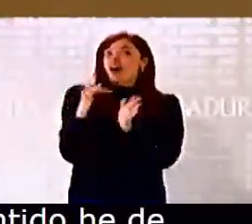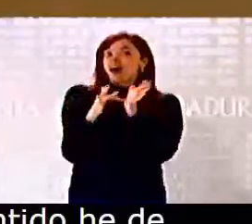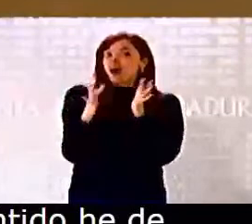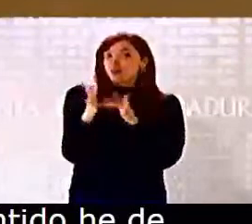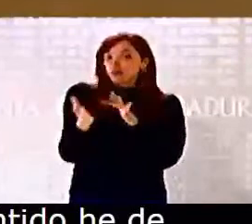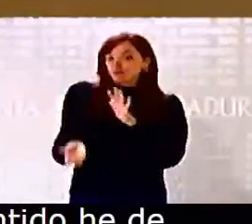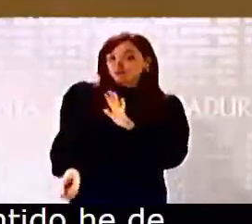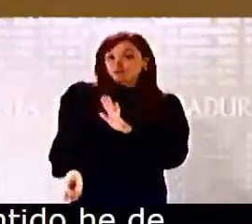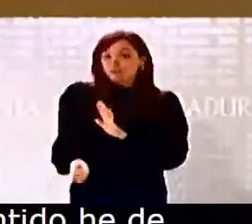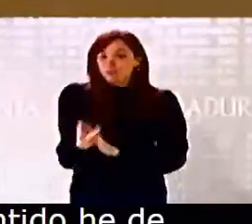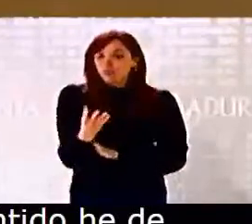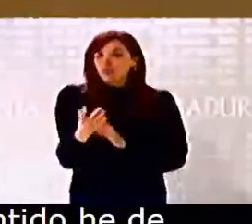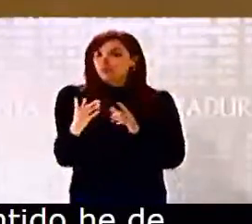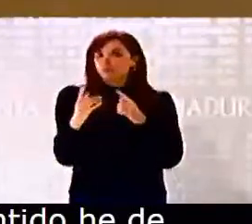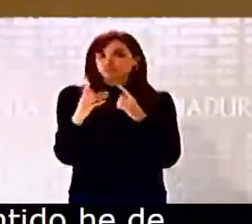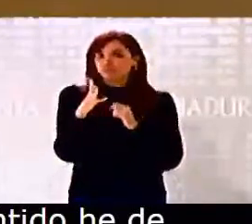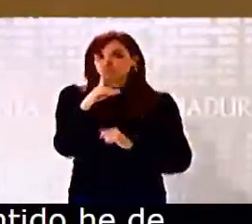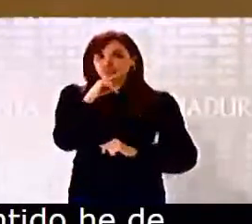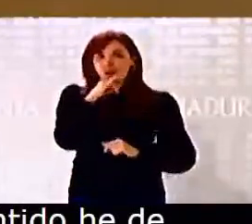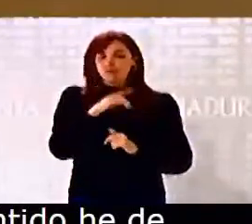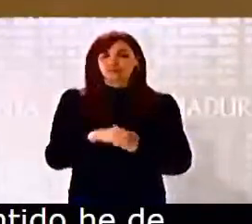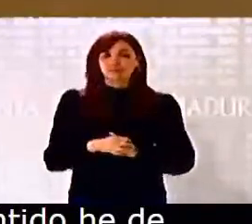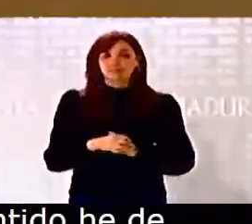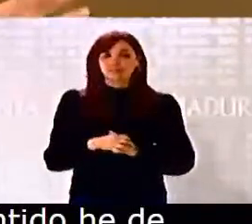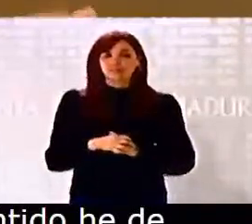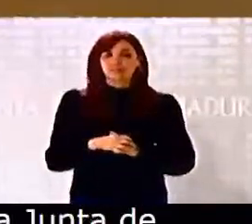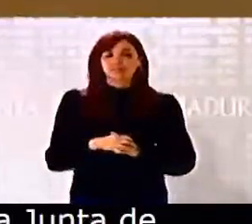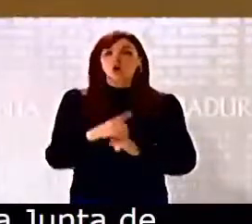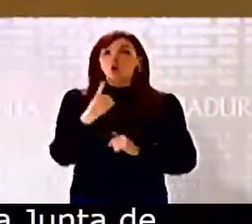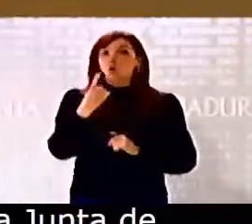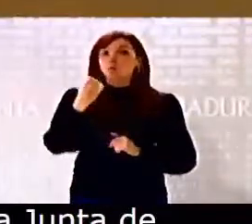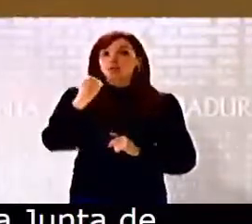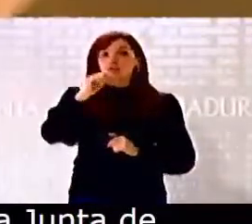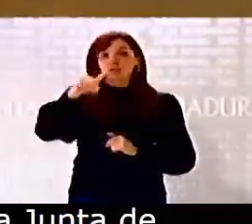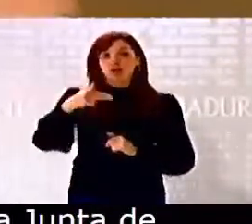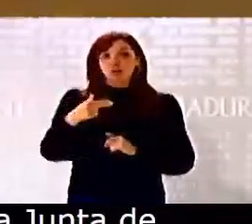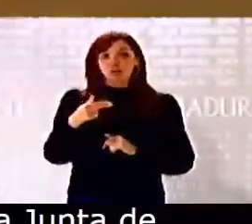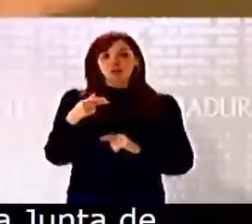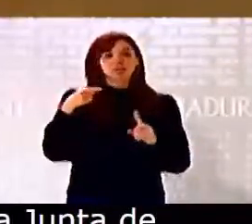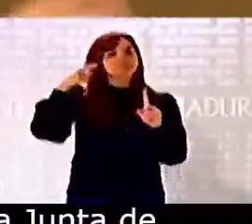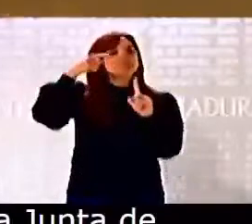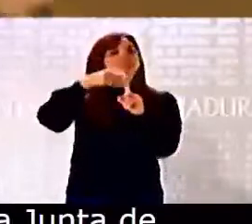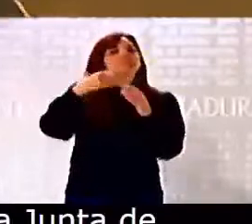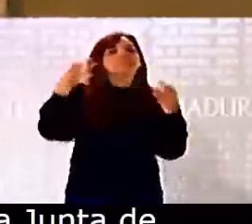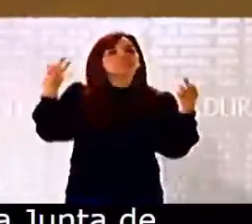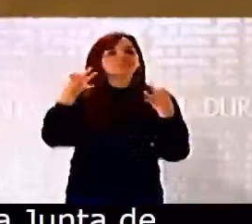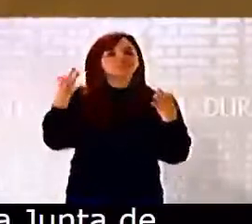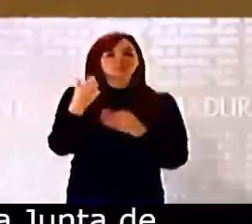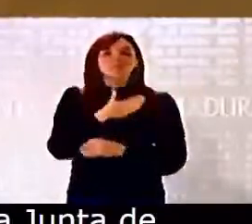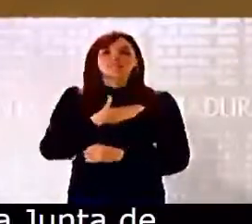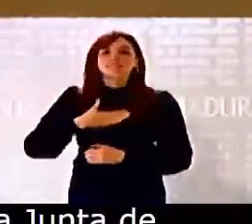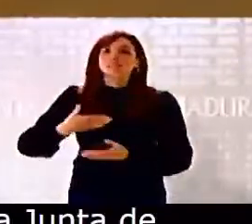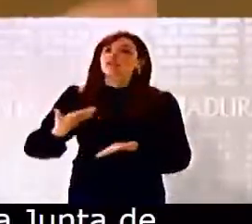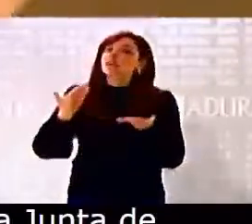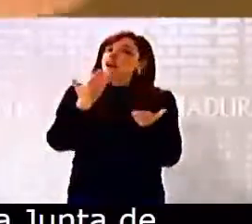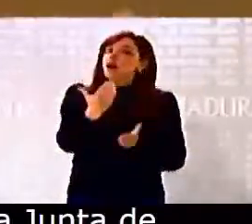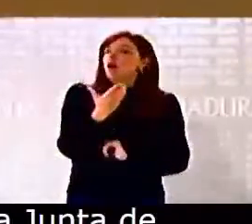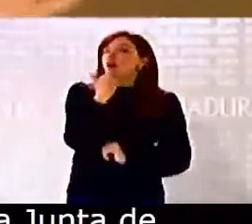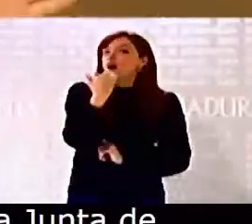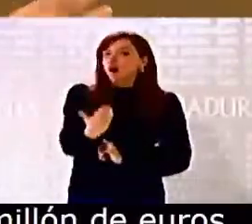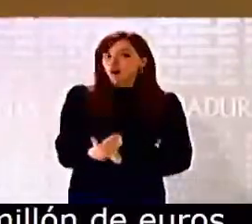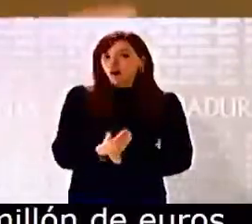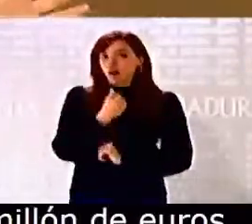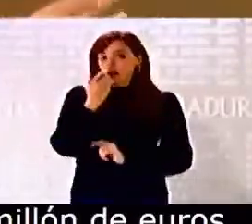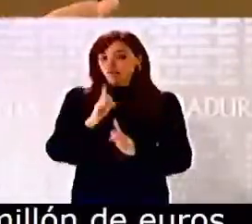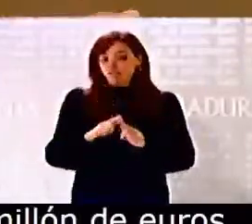una dotación, abril del 20, con una dotación de 1 millón de euros destinado a sufragar una parte de lo que les cuesta